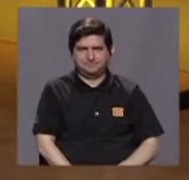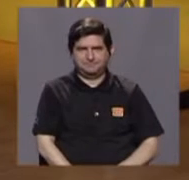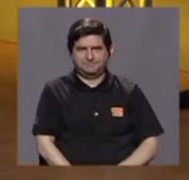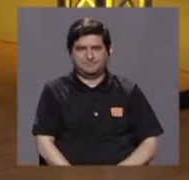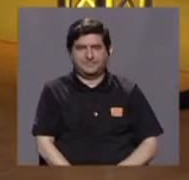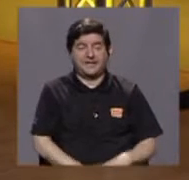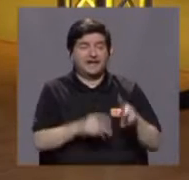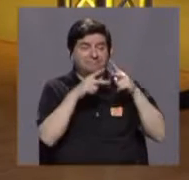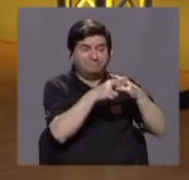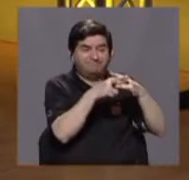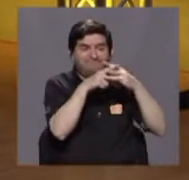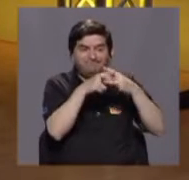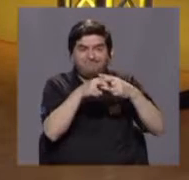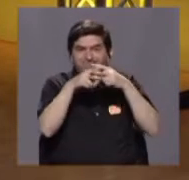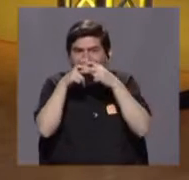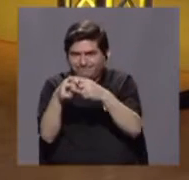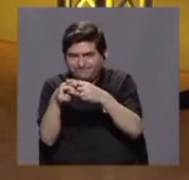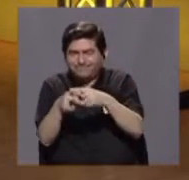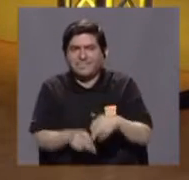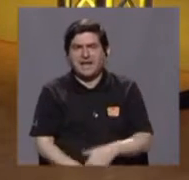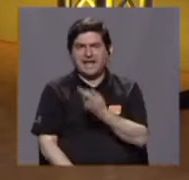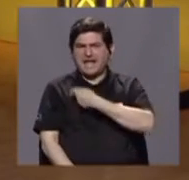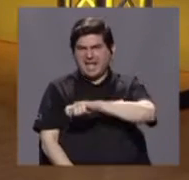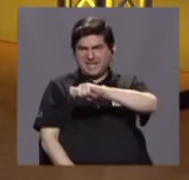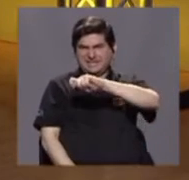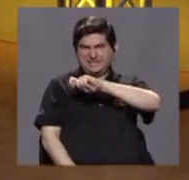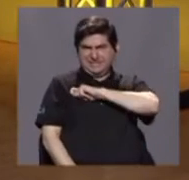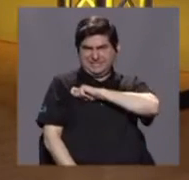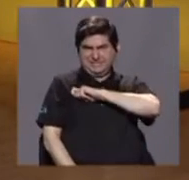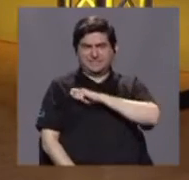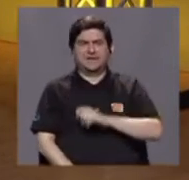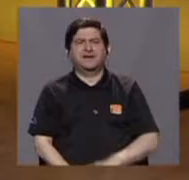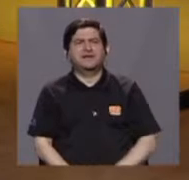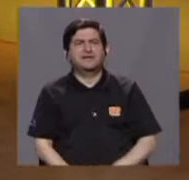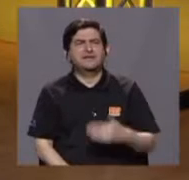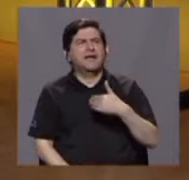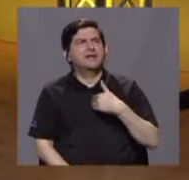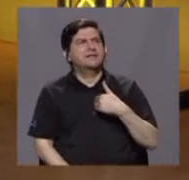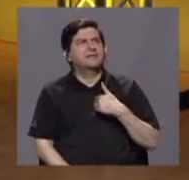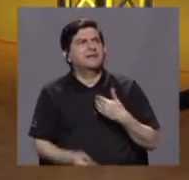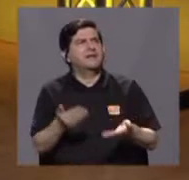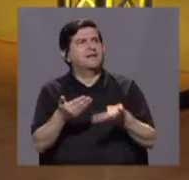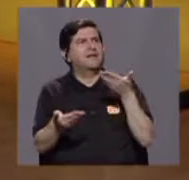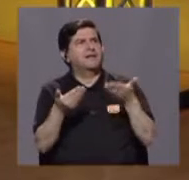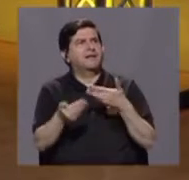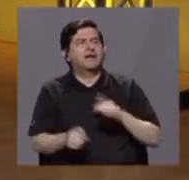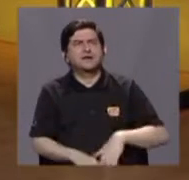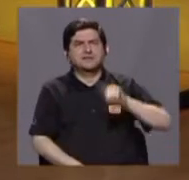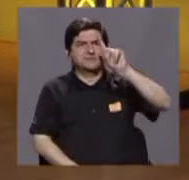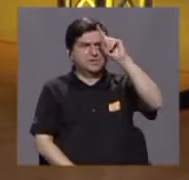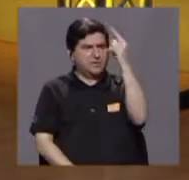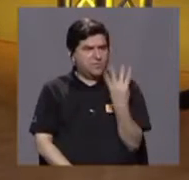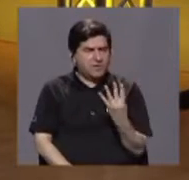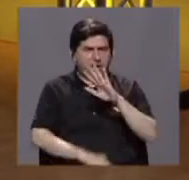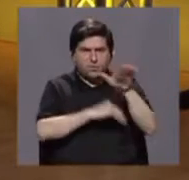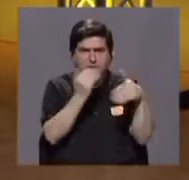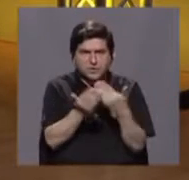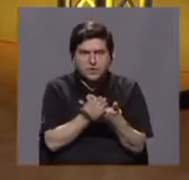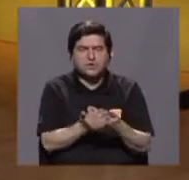en créditos, España ha recibido prácticamente una cuarta parte del total,